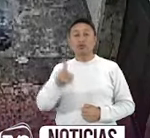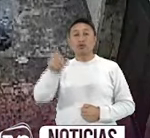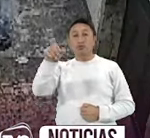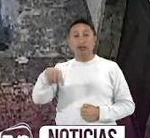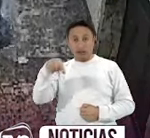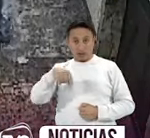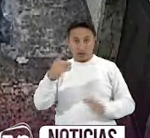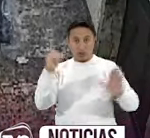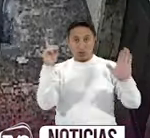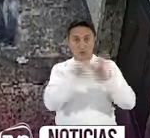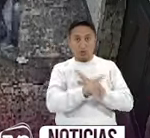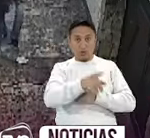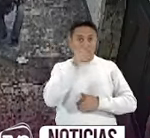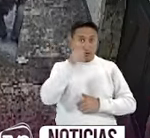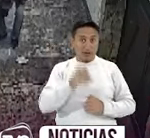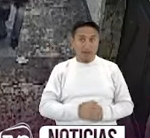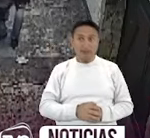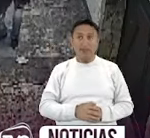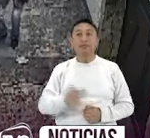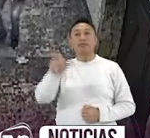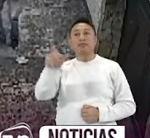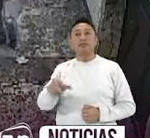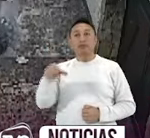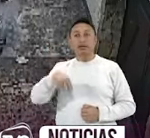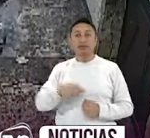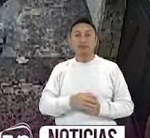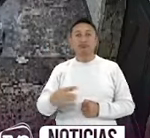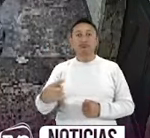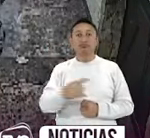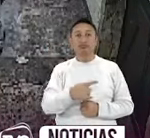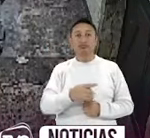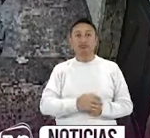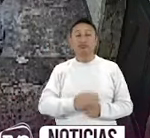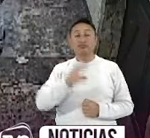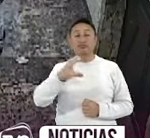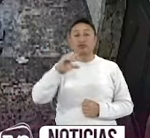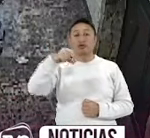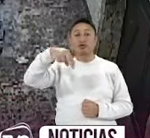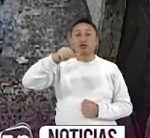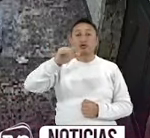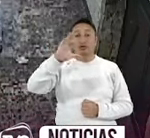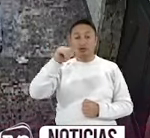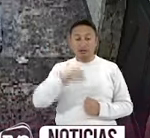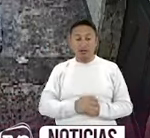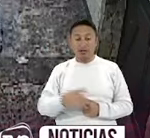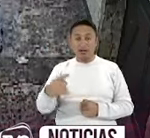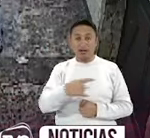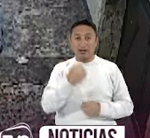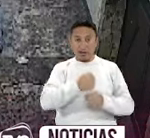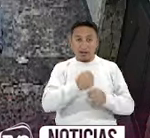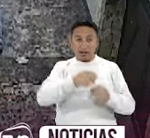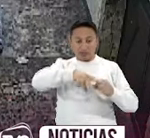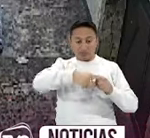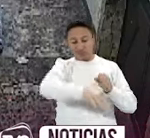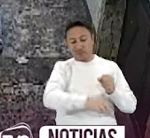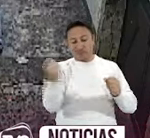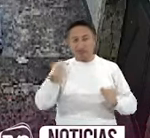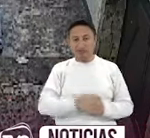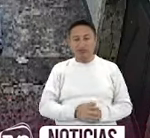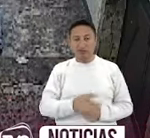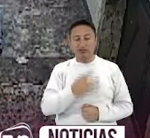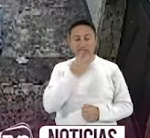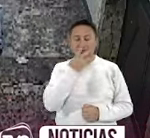fiscalía. Los sujetos abrieron su vehículo en el sector de Conocoto y se llevaron herramientas de su trabajo. Con indignación cuenta lo